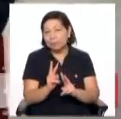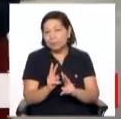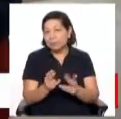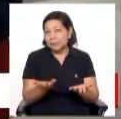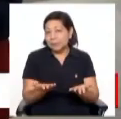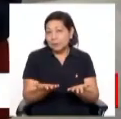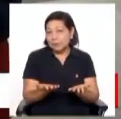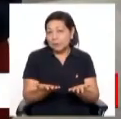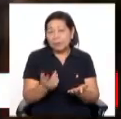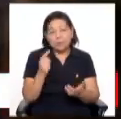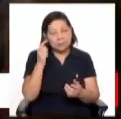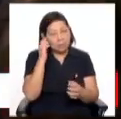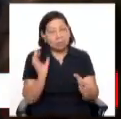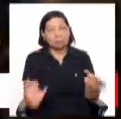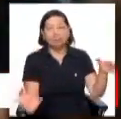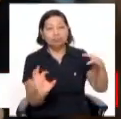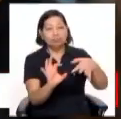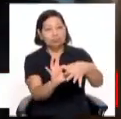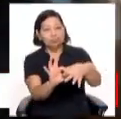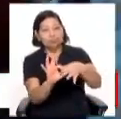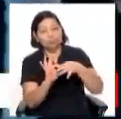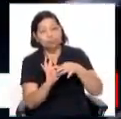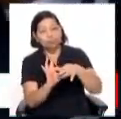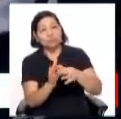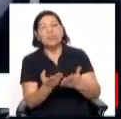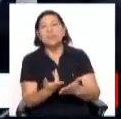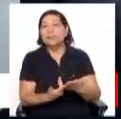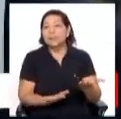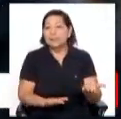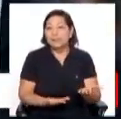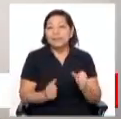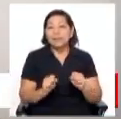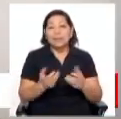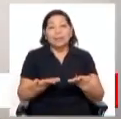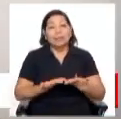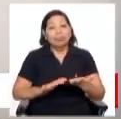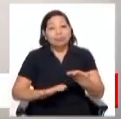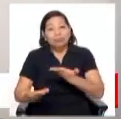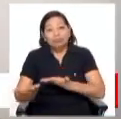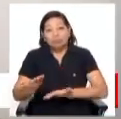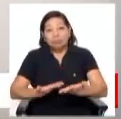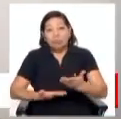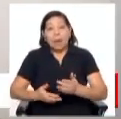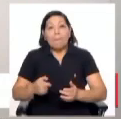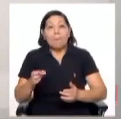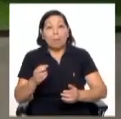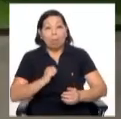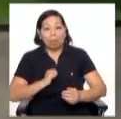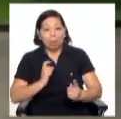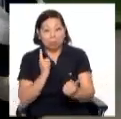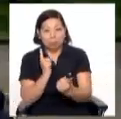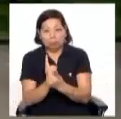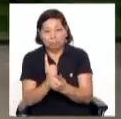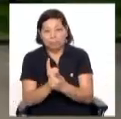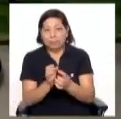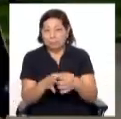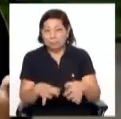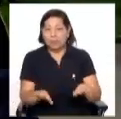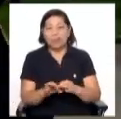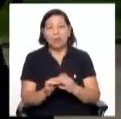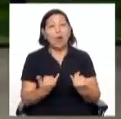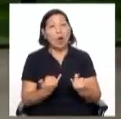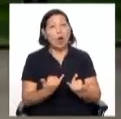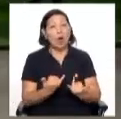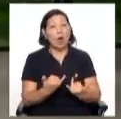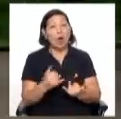esa manera que construyes el vínculo, ¿no? Y el vínculo es lo que sostiene la relación entre padres e hijos. Hoy